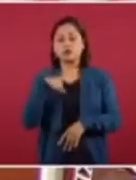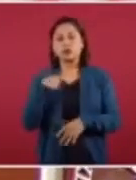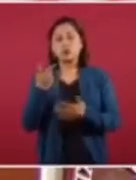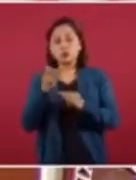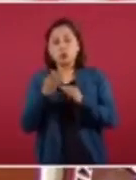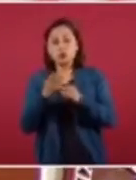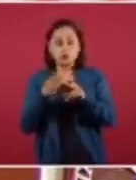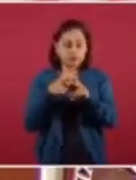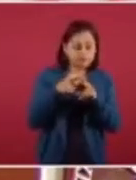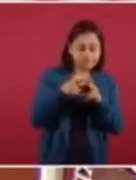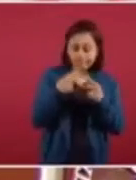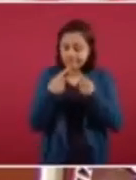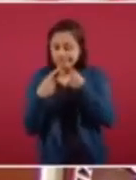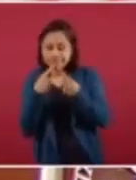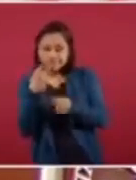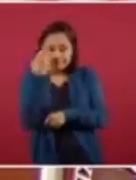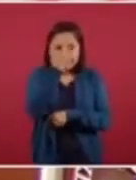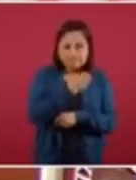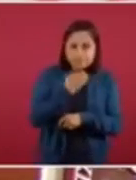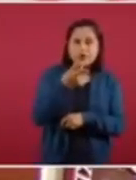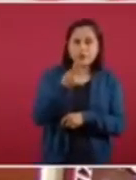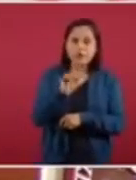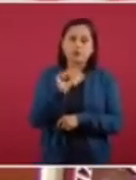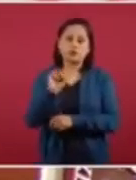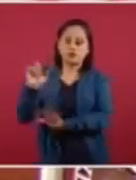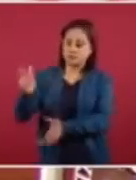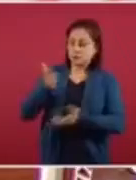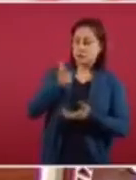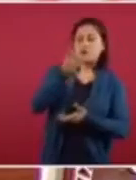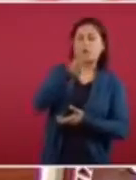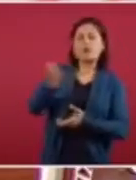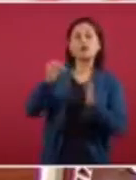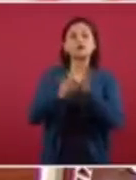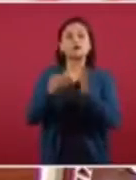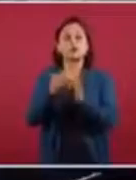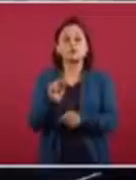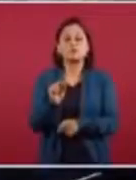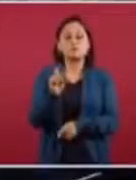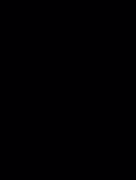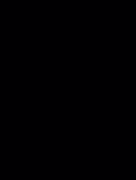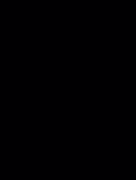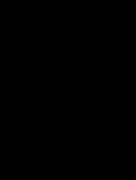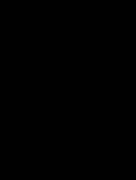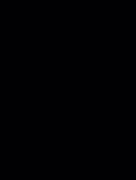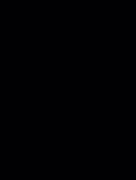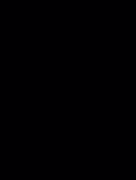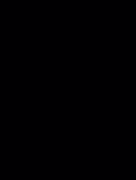ajustes, cálculos, discusiones, pero va a quedar arriba de los 400 millones de pesos, por lo pronto, es lo que podemos decir. Gracias.